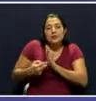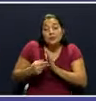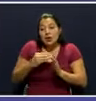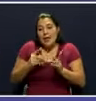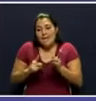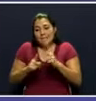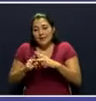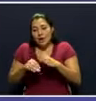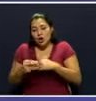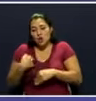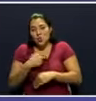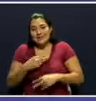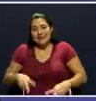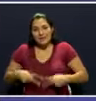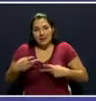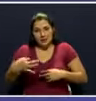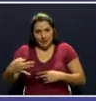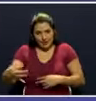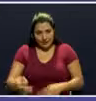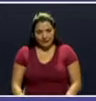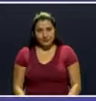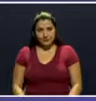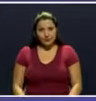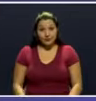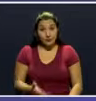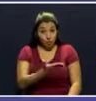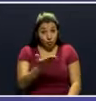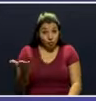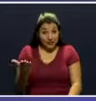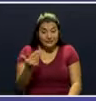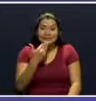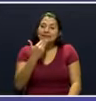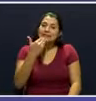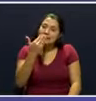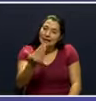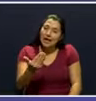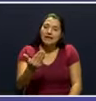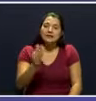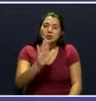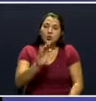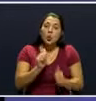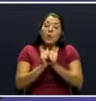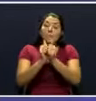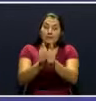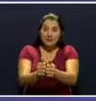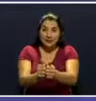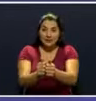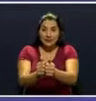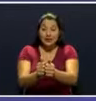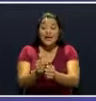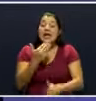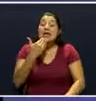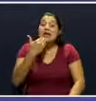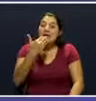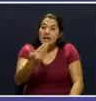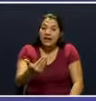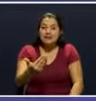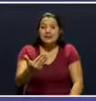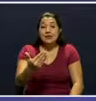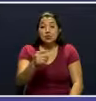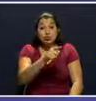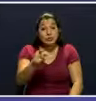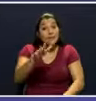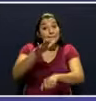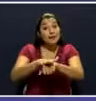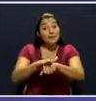a nuestra vida diaria. Y usted, agradecerle su compañía, agradecerle que nos